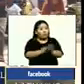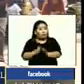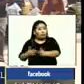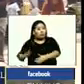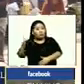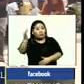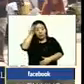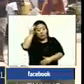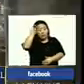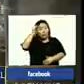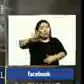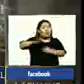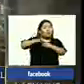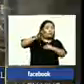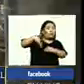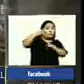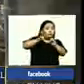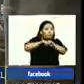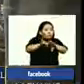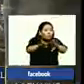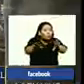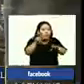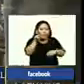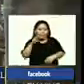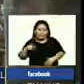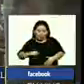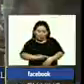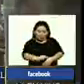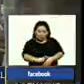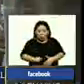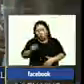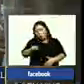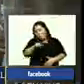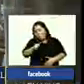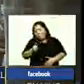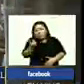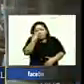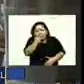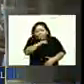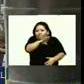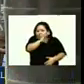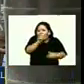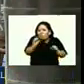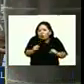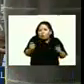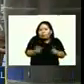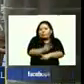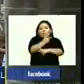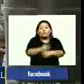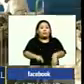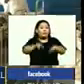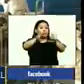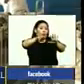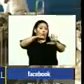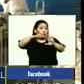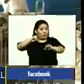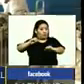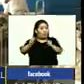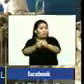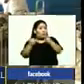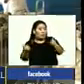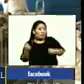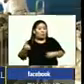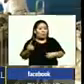la próxima pandemia, causada por un virus o bacteria u otro agente mortal, podría matar hasta 80 millones de personas y